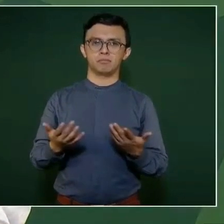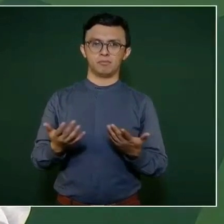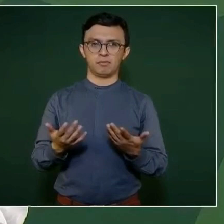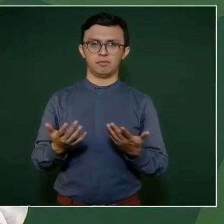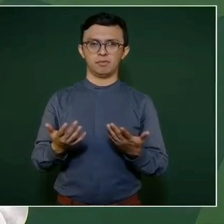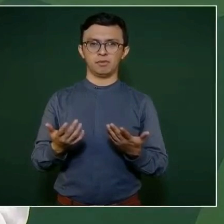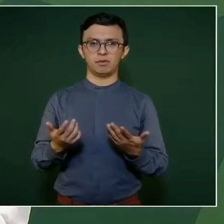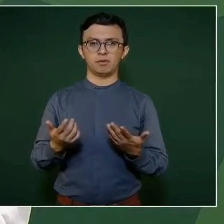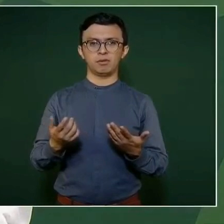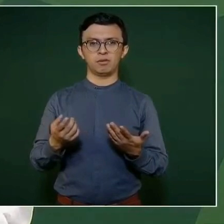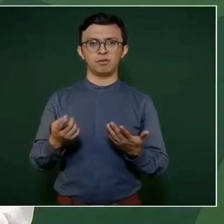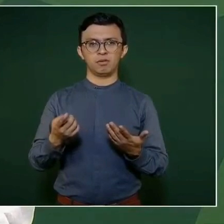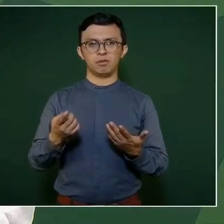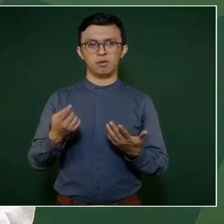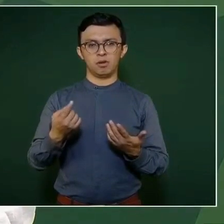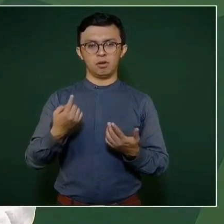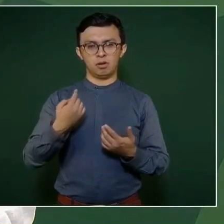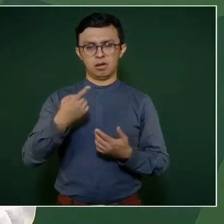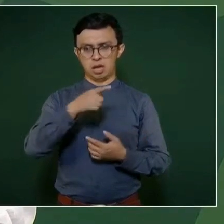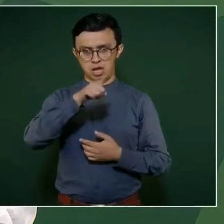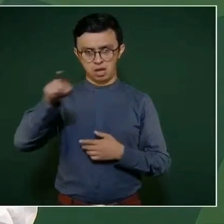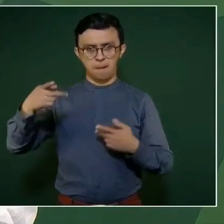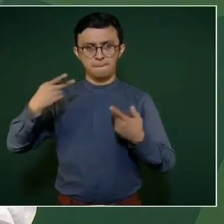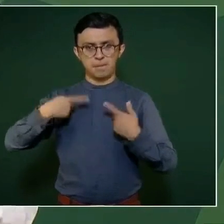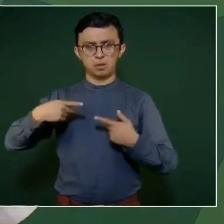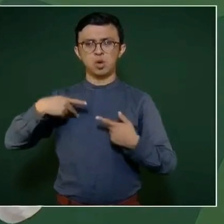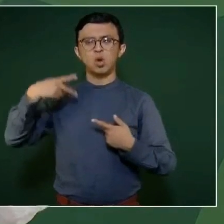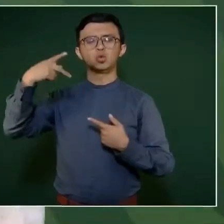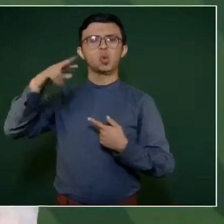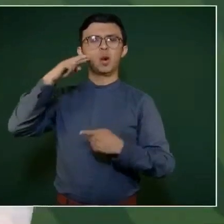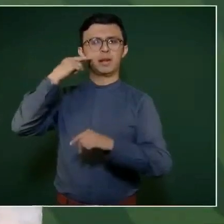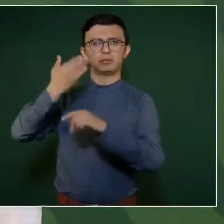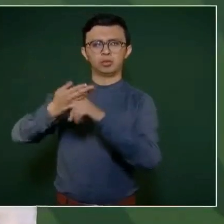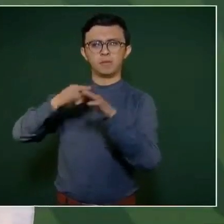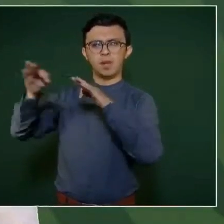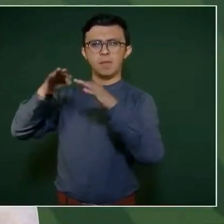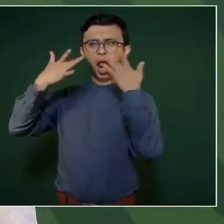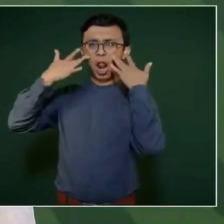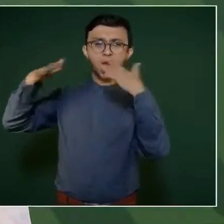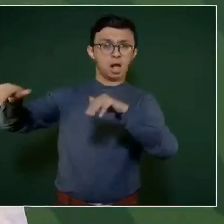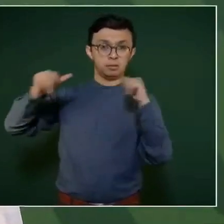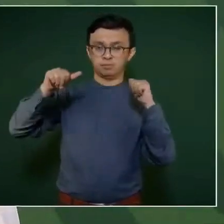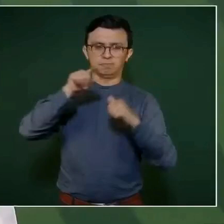sin abandonar sus funciones, los que